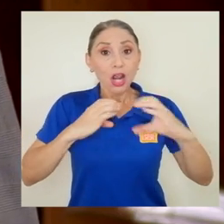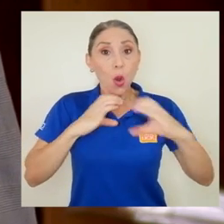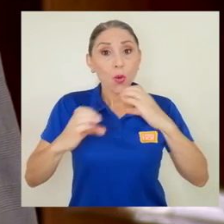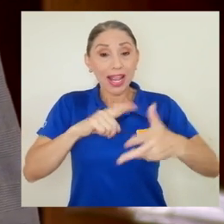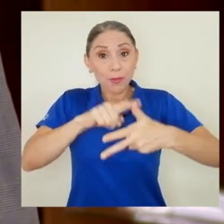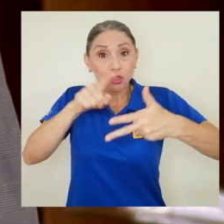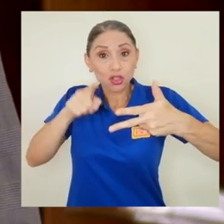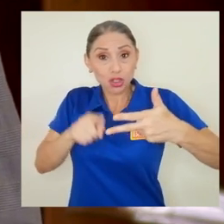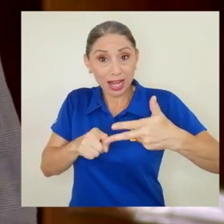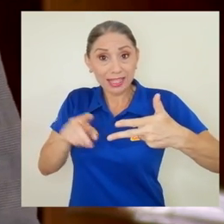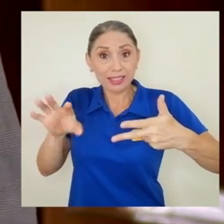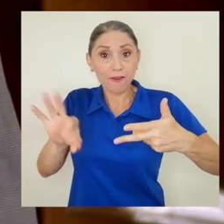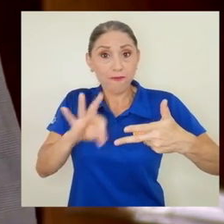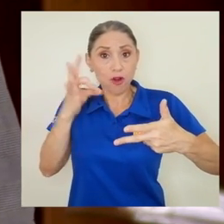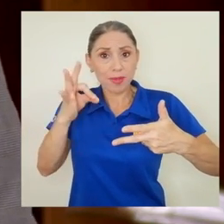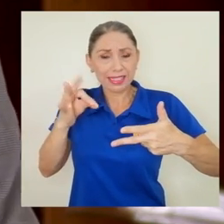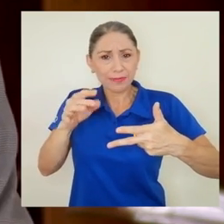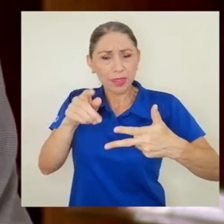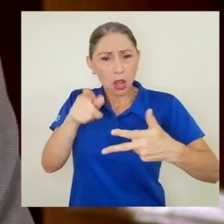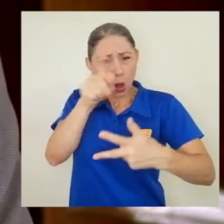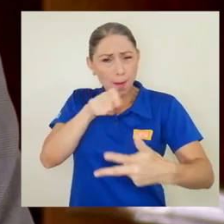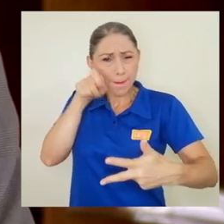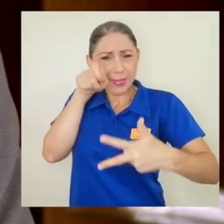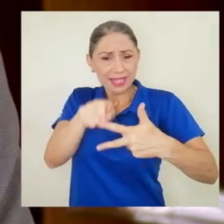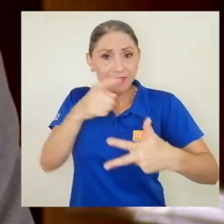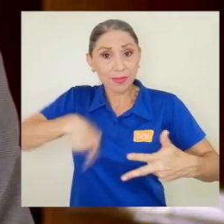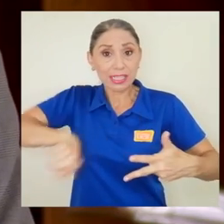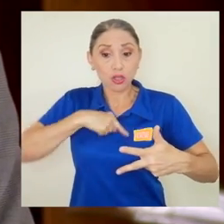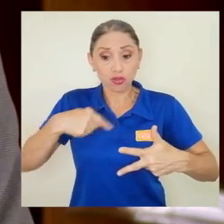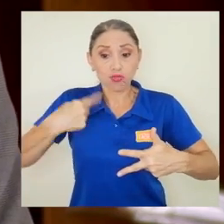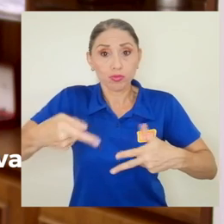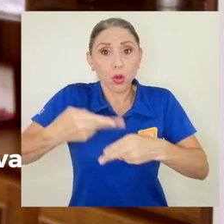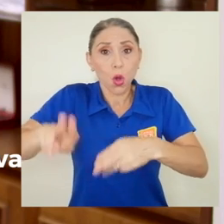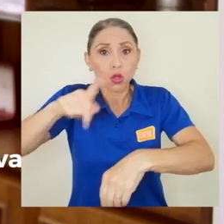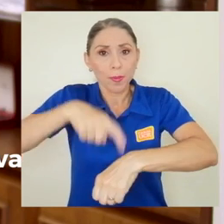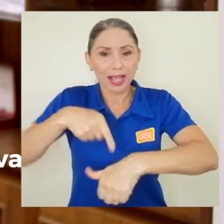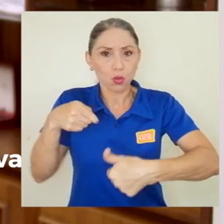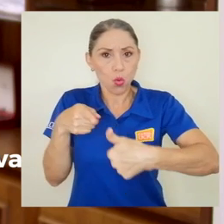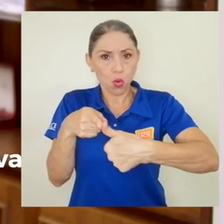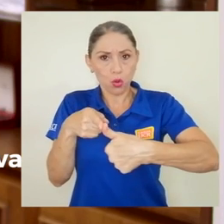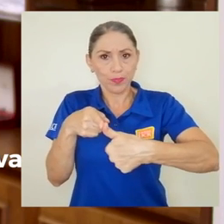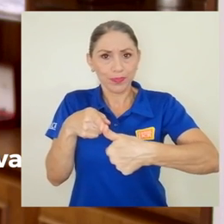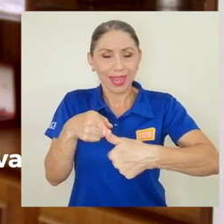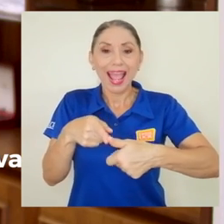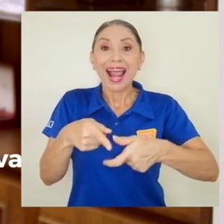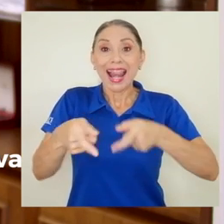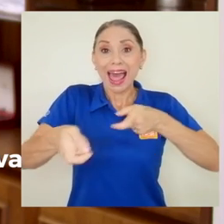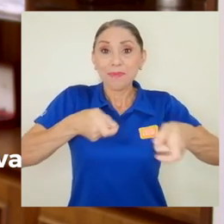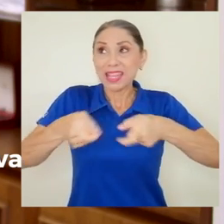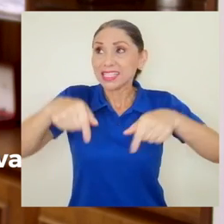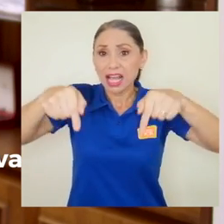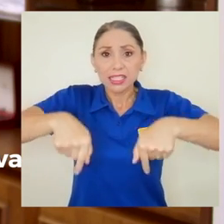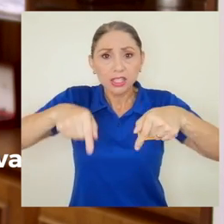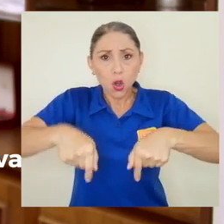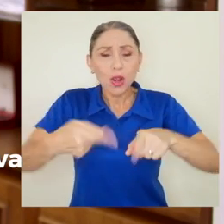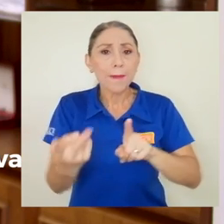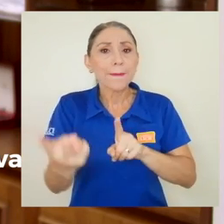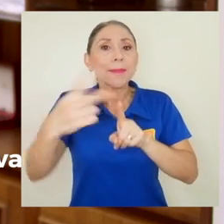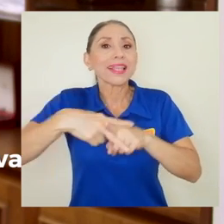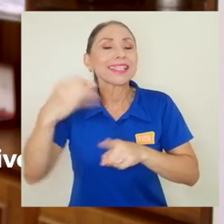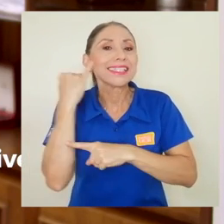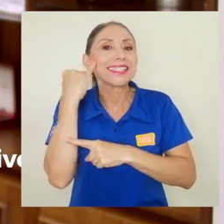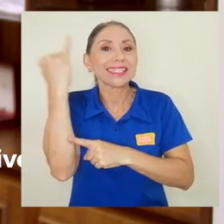comunicamos tres medidas concretas que adoptaremos en el corto plazo 1 la administración implementará la